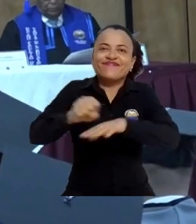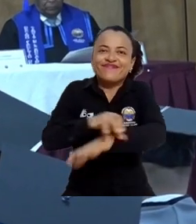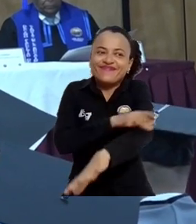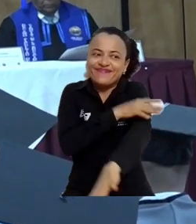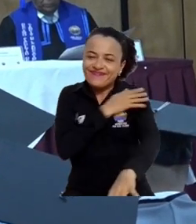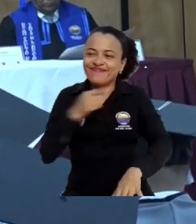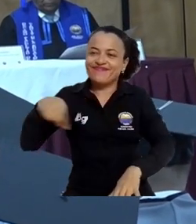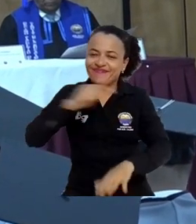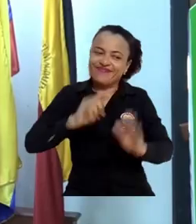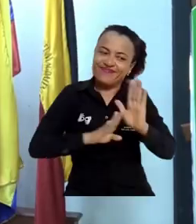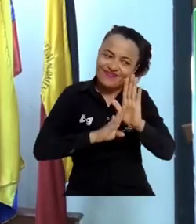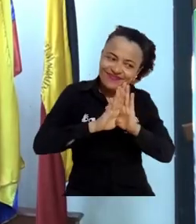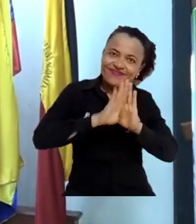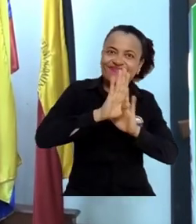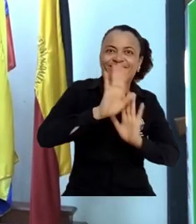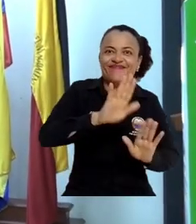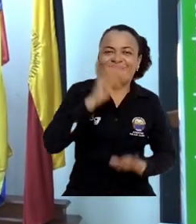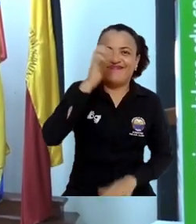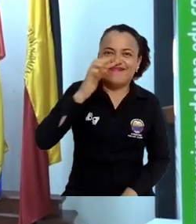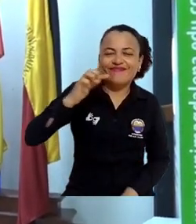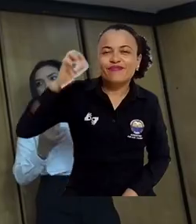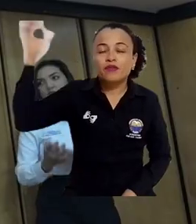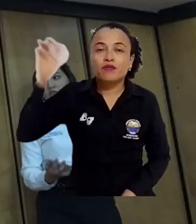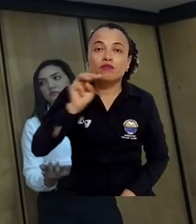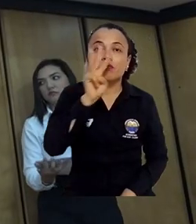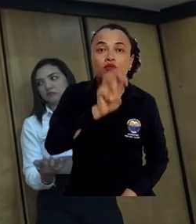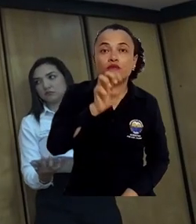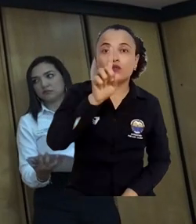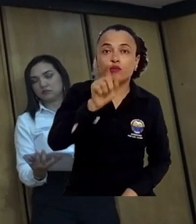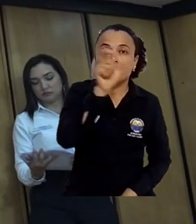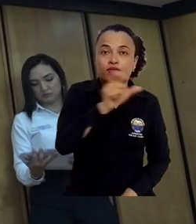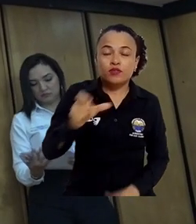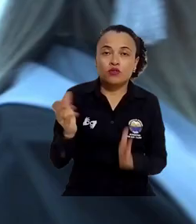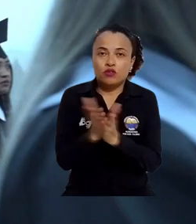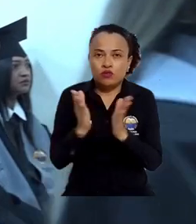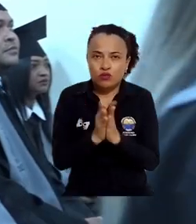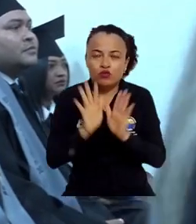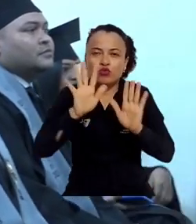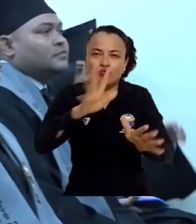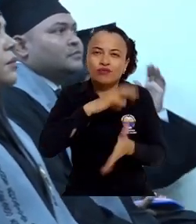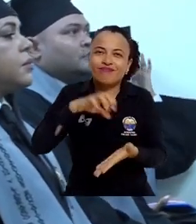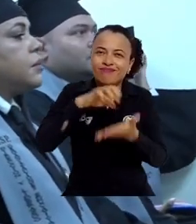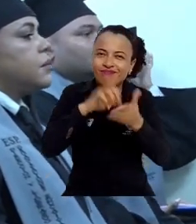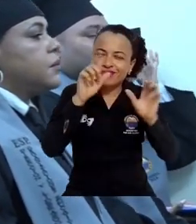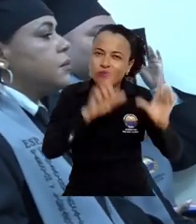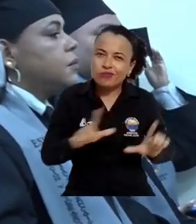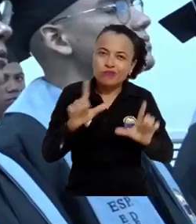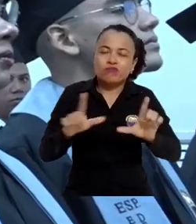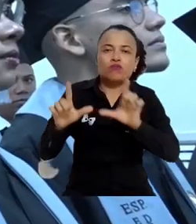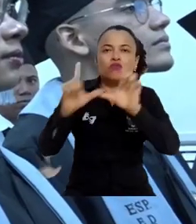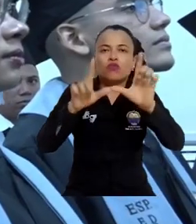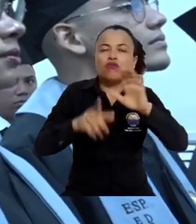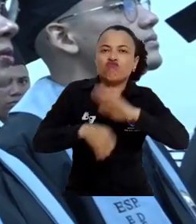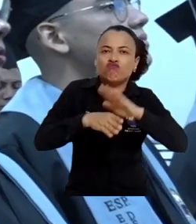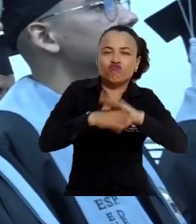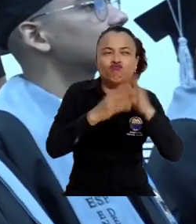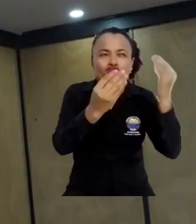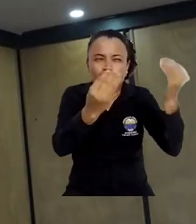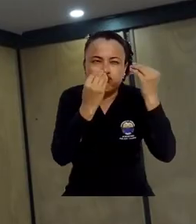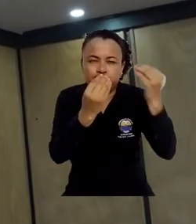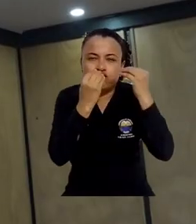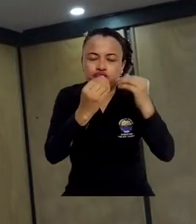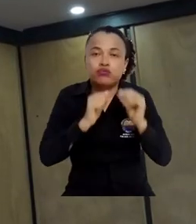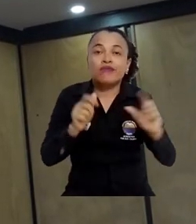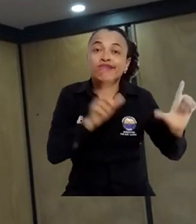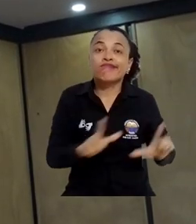en medio de la emotividad por escalar un peldaño en sus carreras profesionales 81 estudiantes del centro de posgrados y formación continua de la Universidad